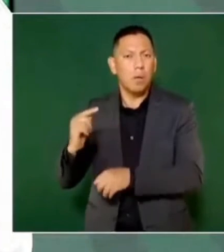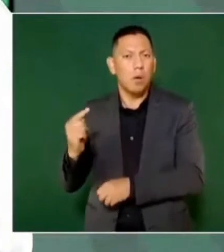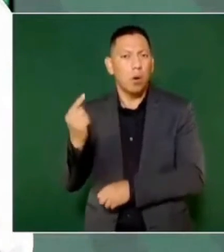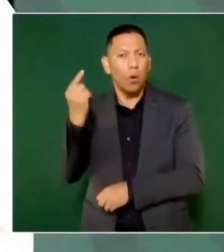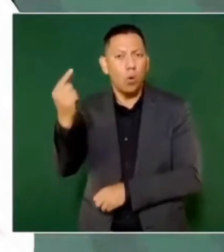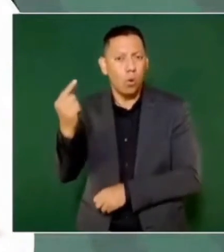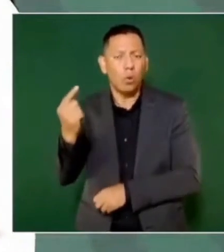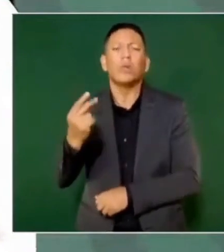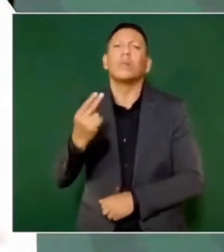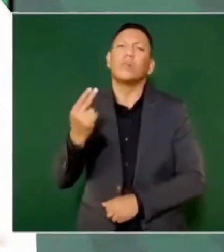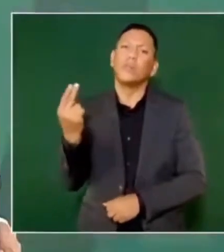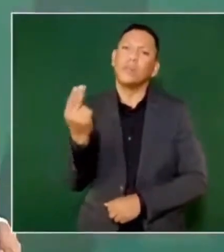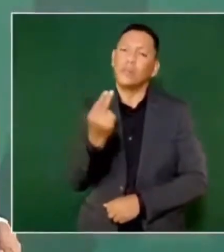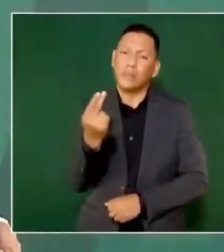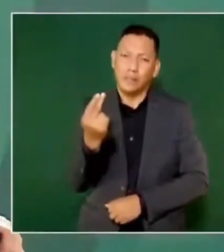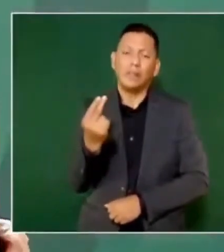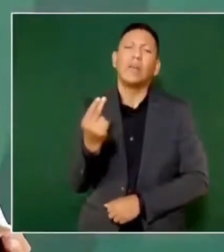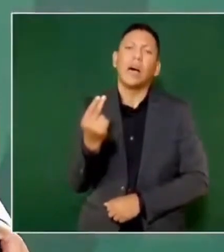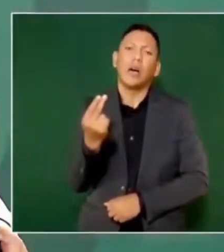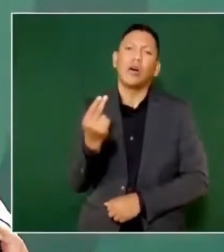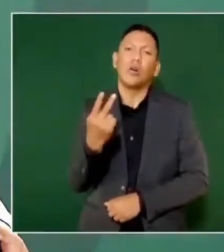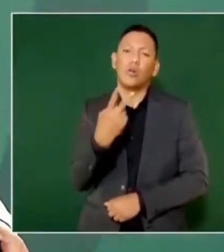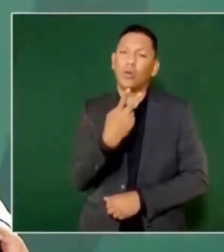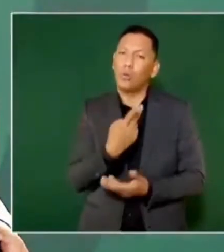sino se requieren 2/3 partes.